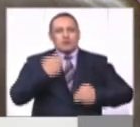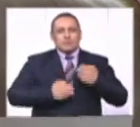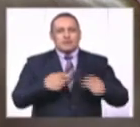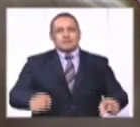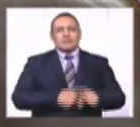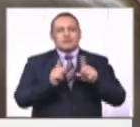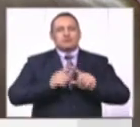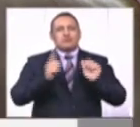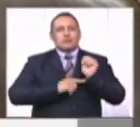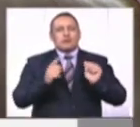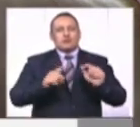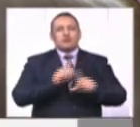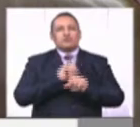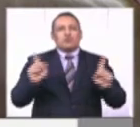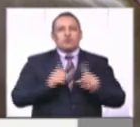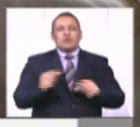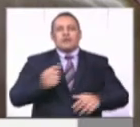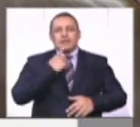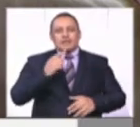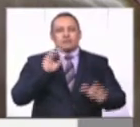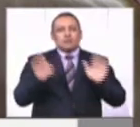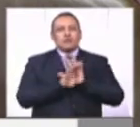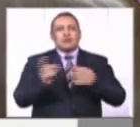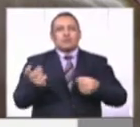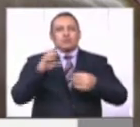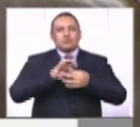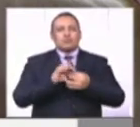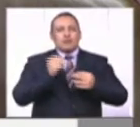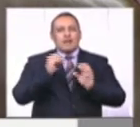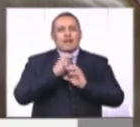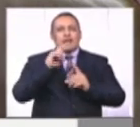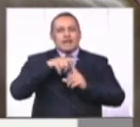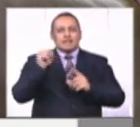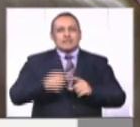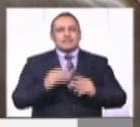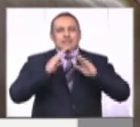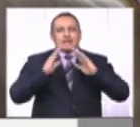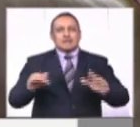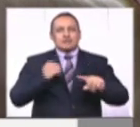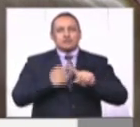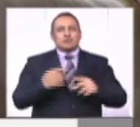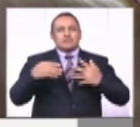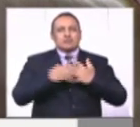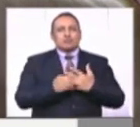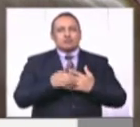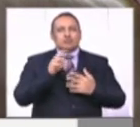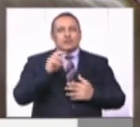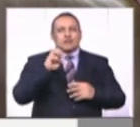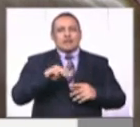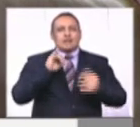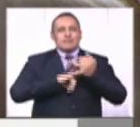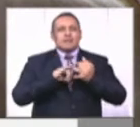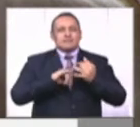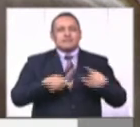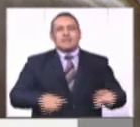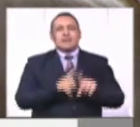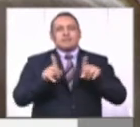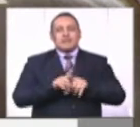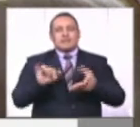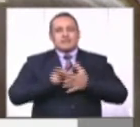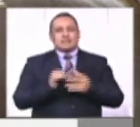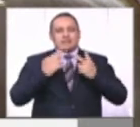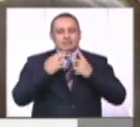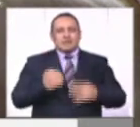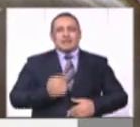que su hermano no es es agente inmobiliario y su exesposo rames agual quien además de